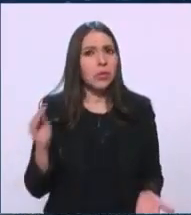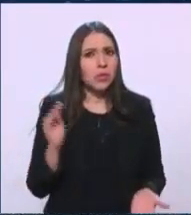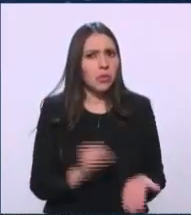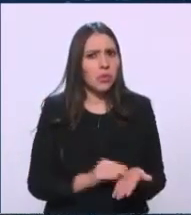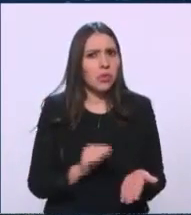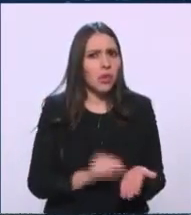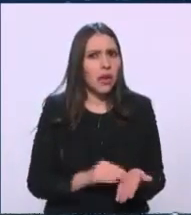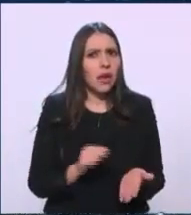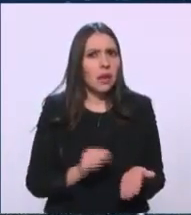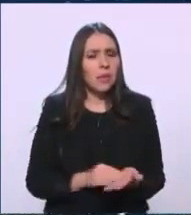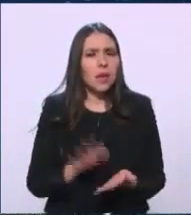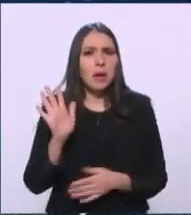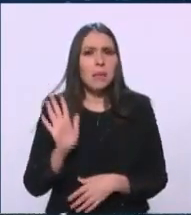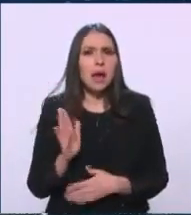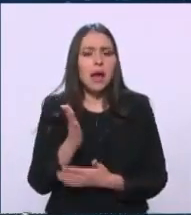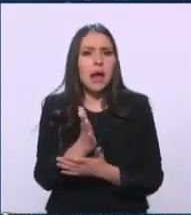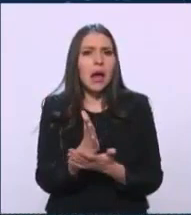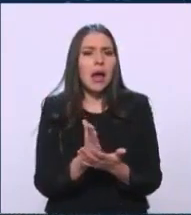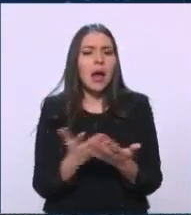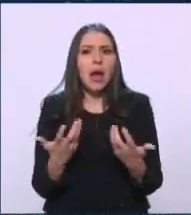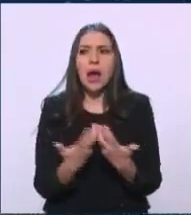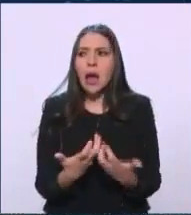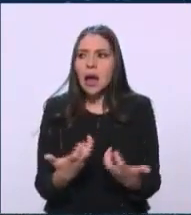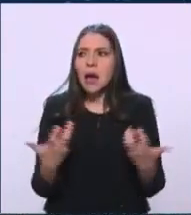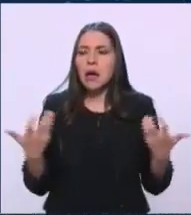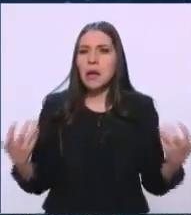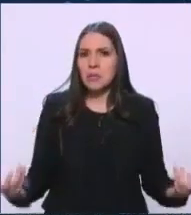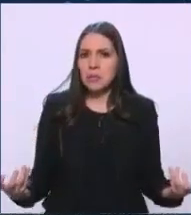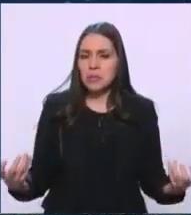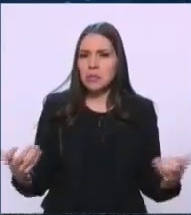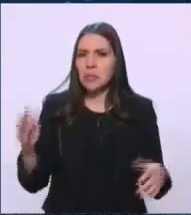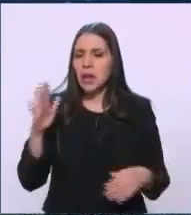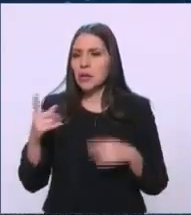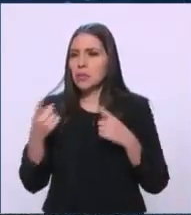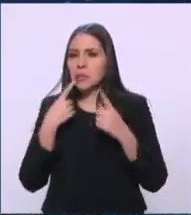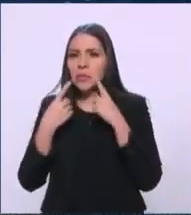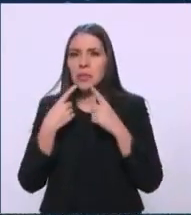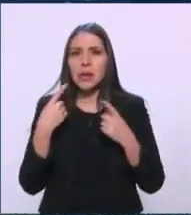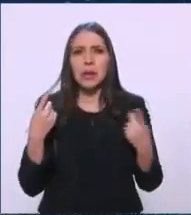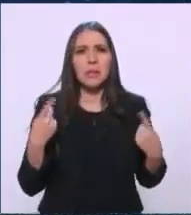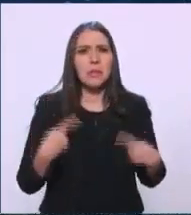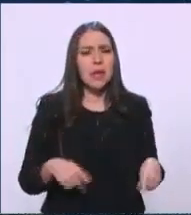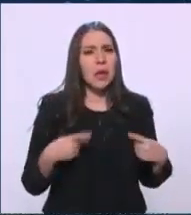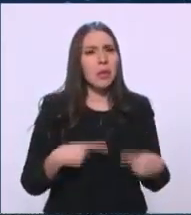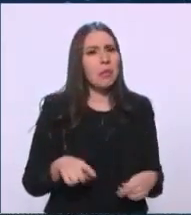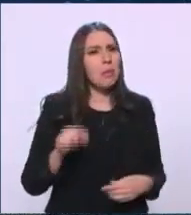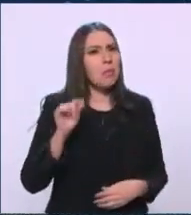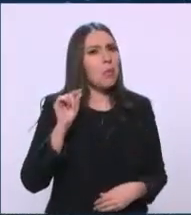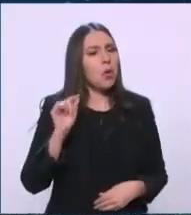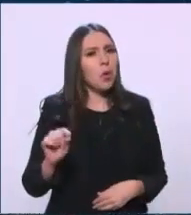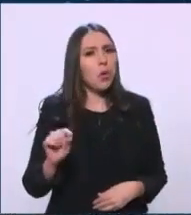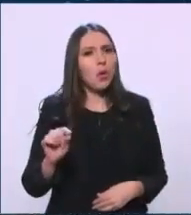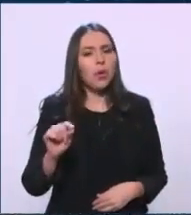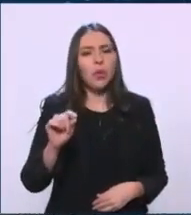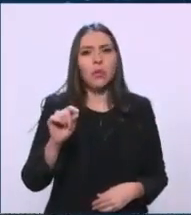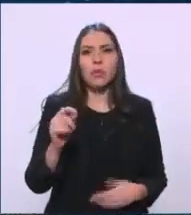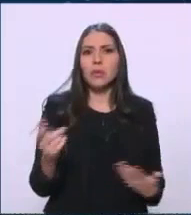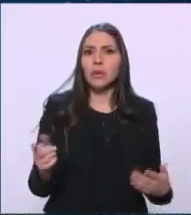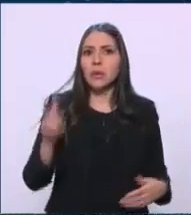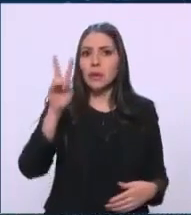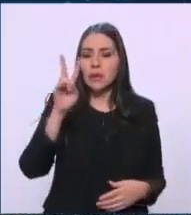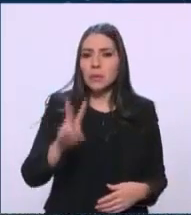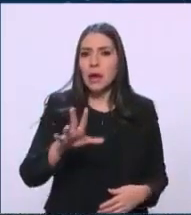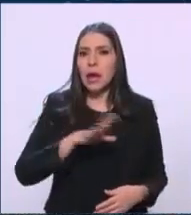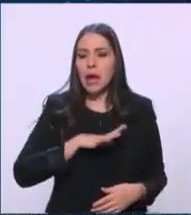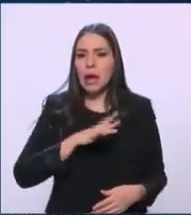muy divididos en esa discusión y muy poca gente parece tener un contacto directo